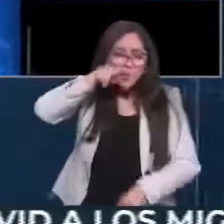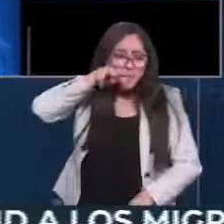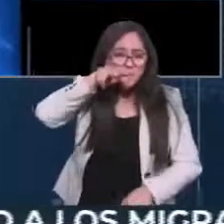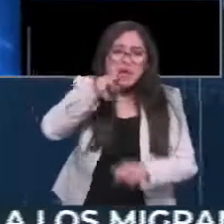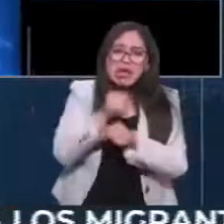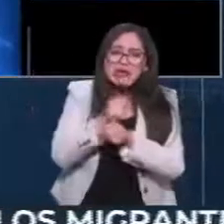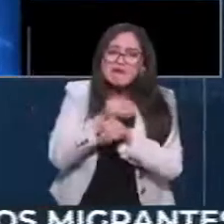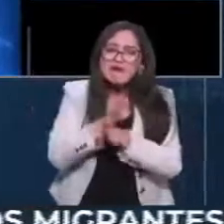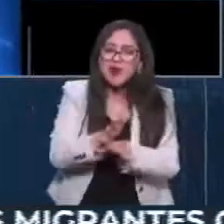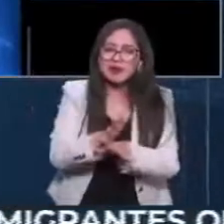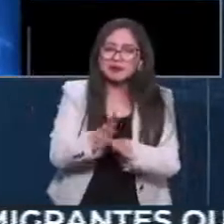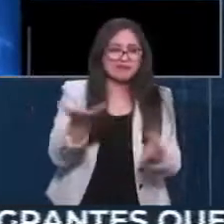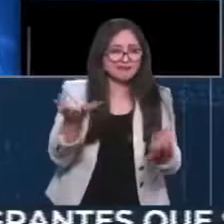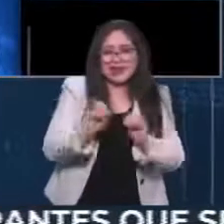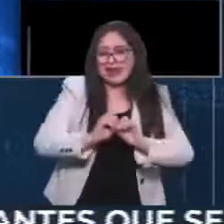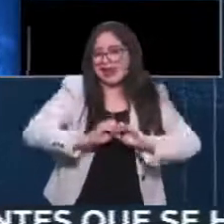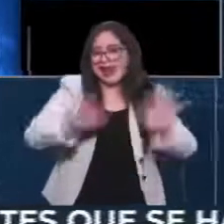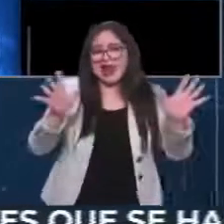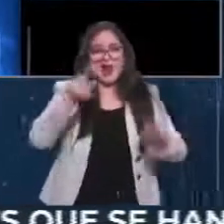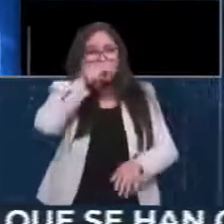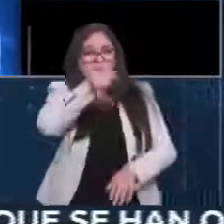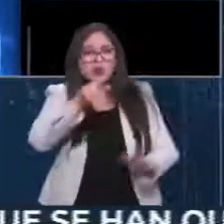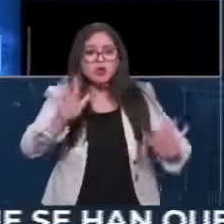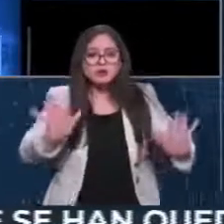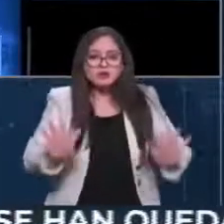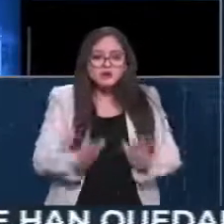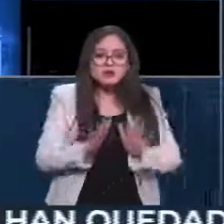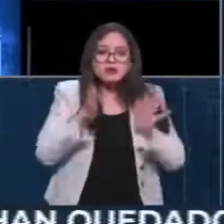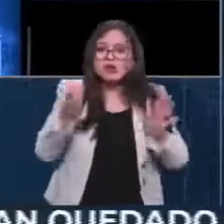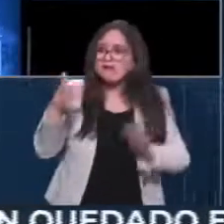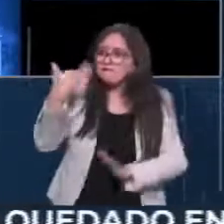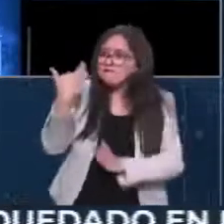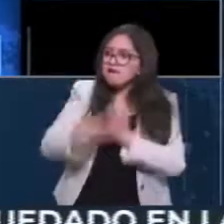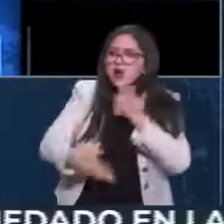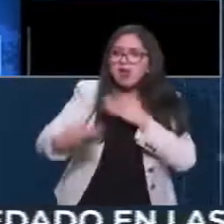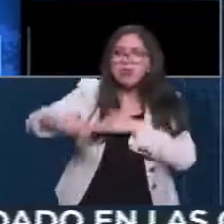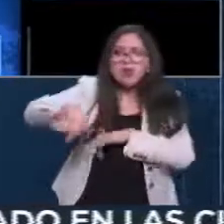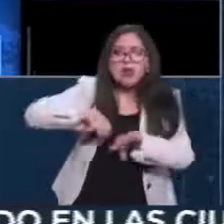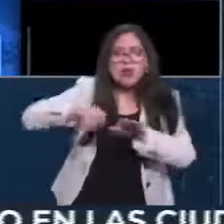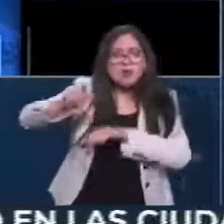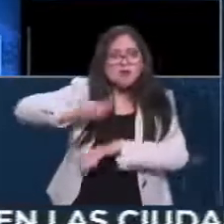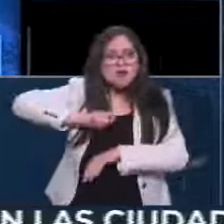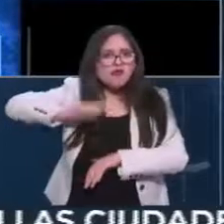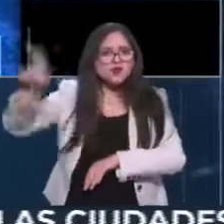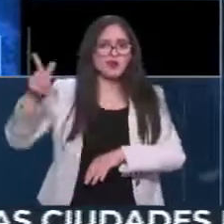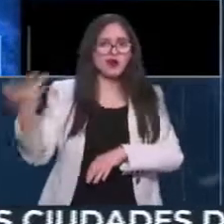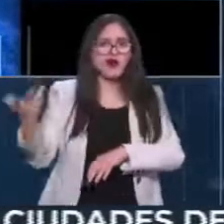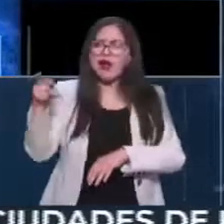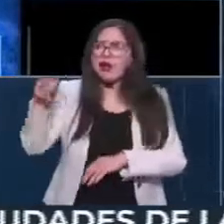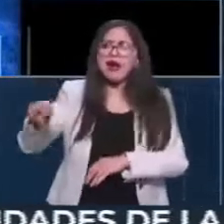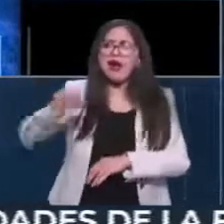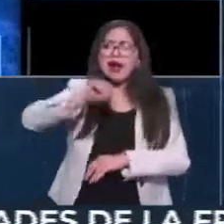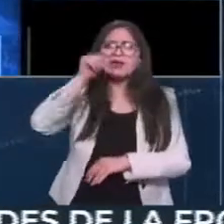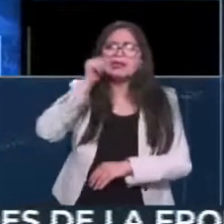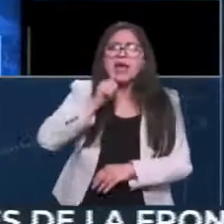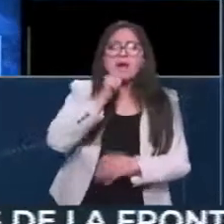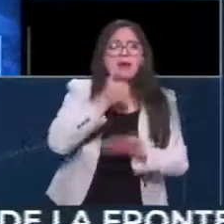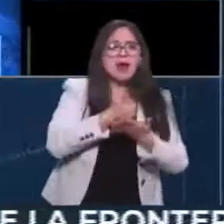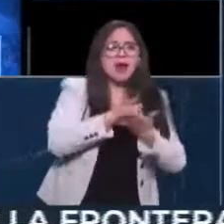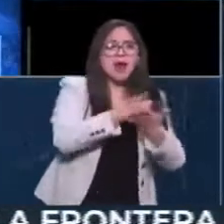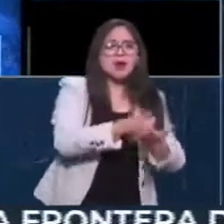de la incapacidad, de la falta de profesionalismo, de la falta de rigor técnico, y de cómo ha ayudado y ha hecho a modo